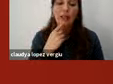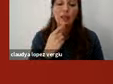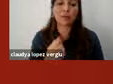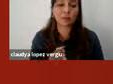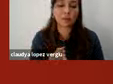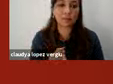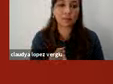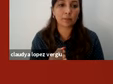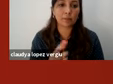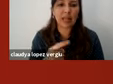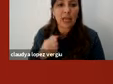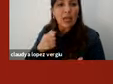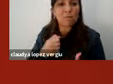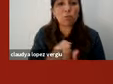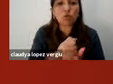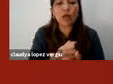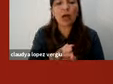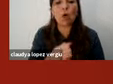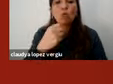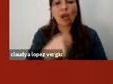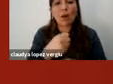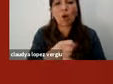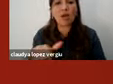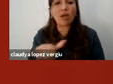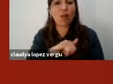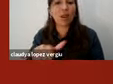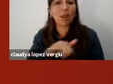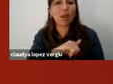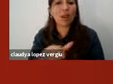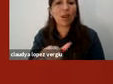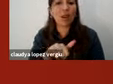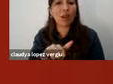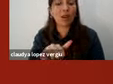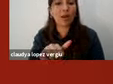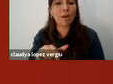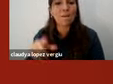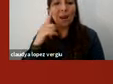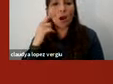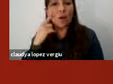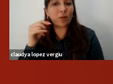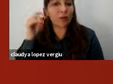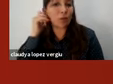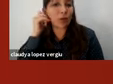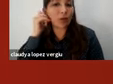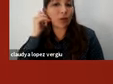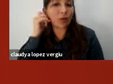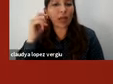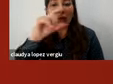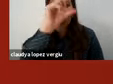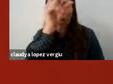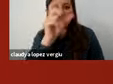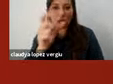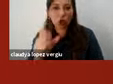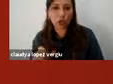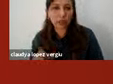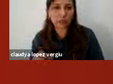Vulnerables, que impulsaba un mecanismo de igualdad de género para las entidades del gobierno nacional y el gobierno regional. A raíz de eso